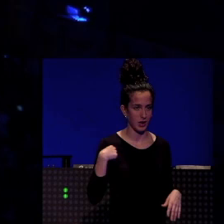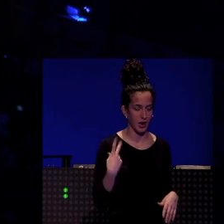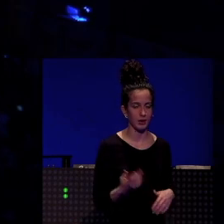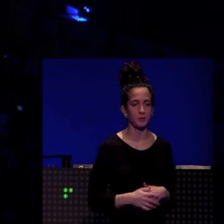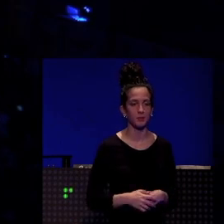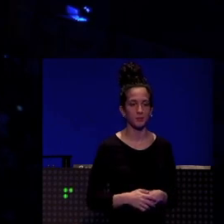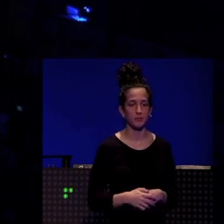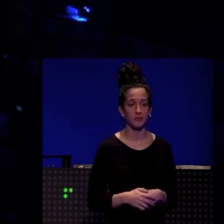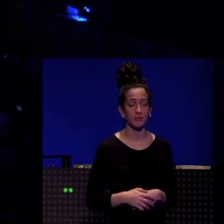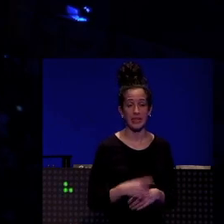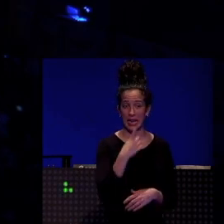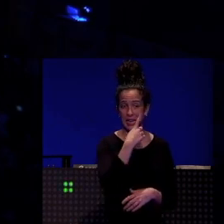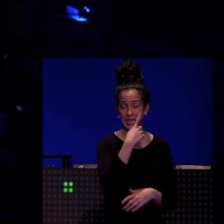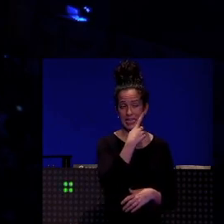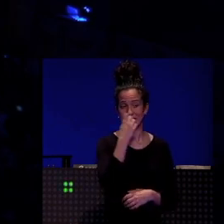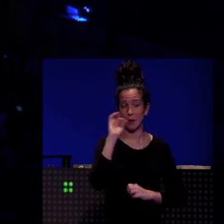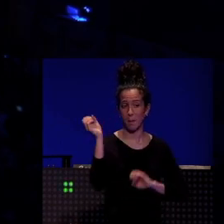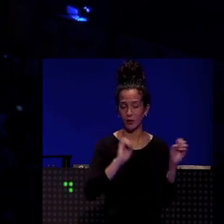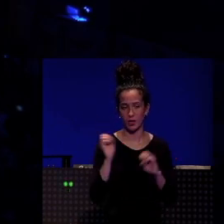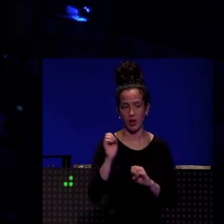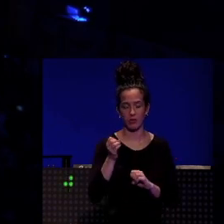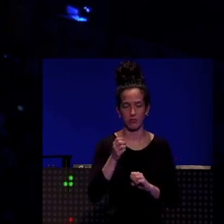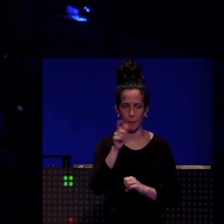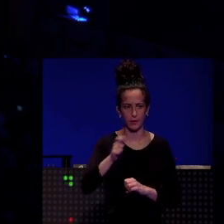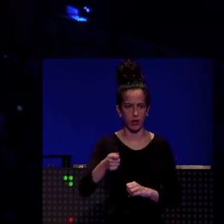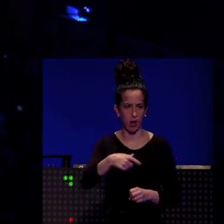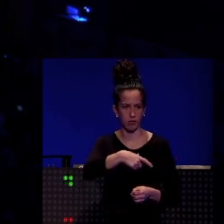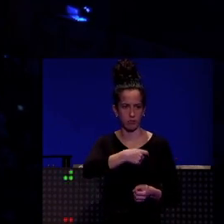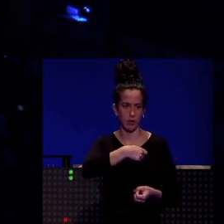y una mayoría femenina de lectoras